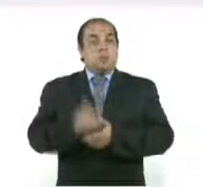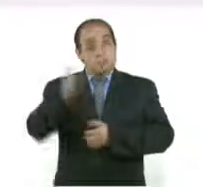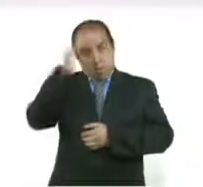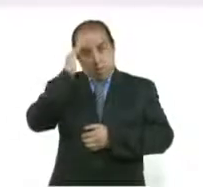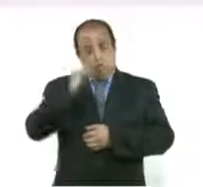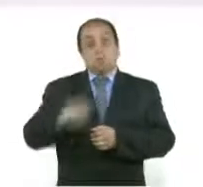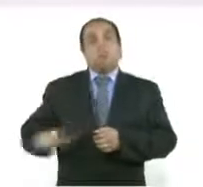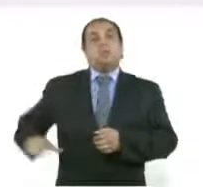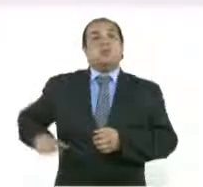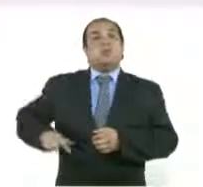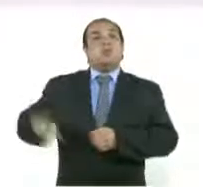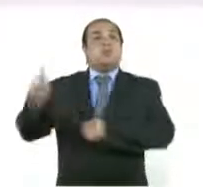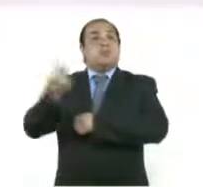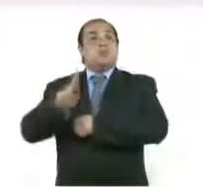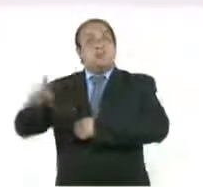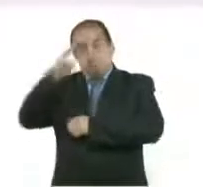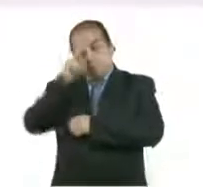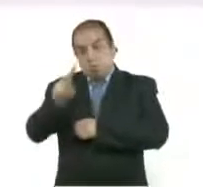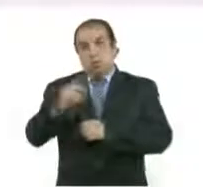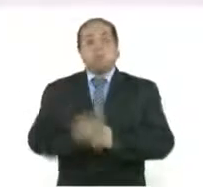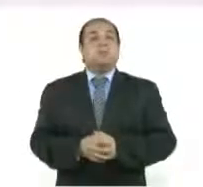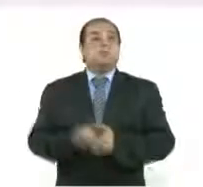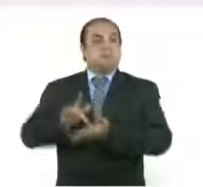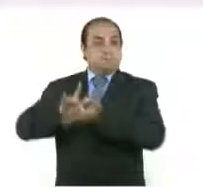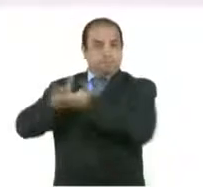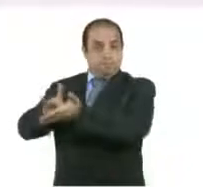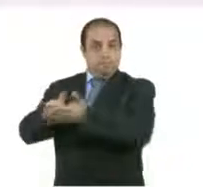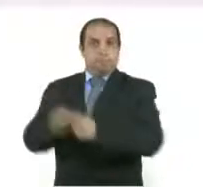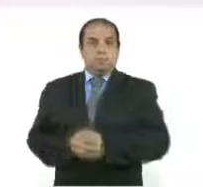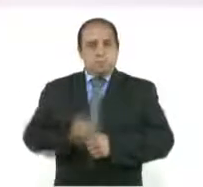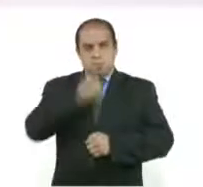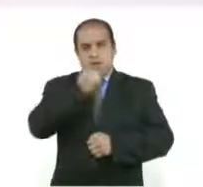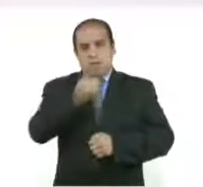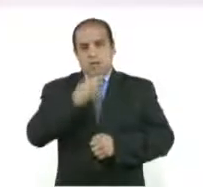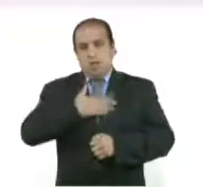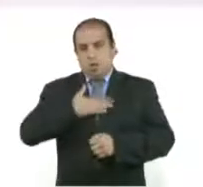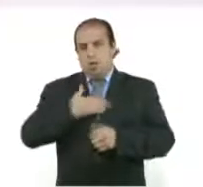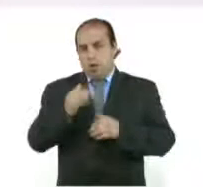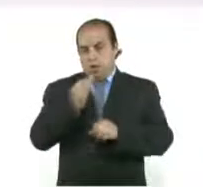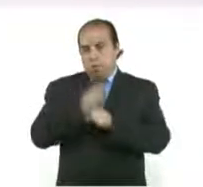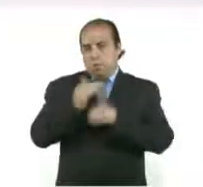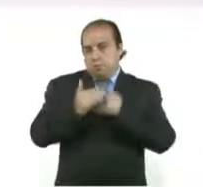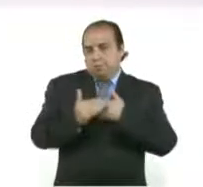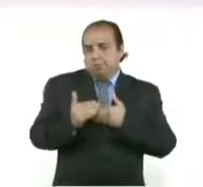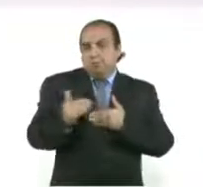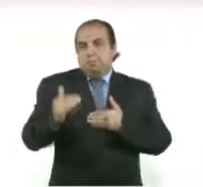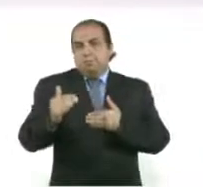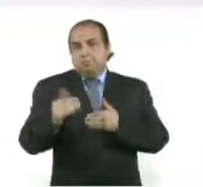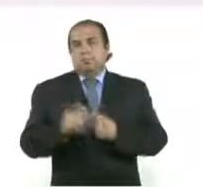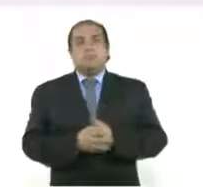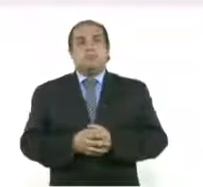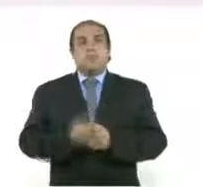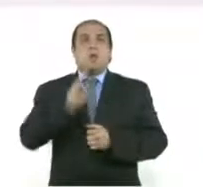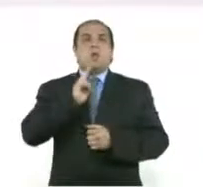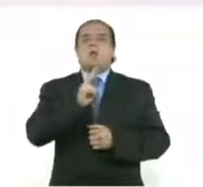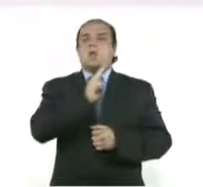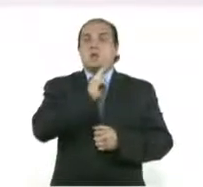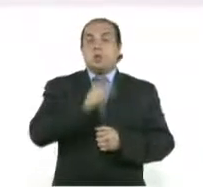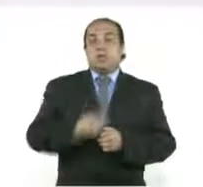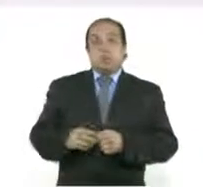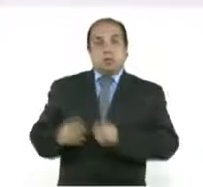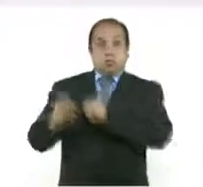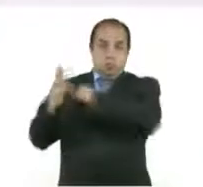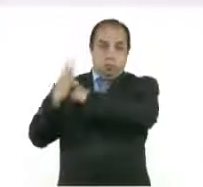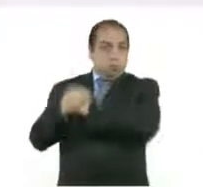de México. Quiero también decirles, me voy a adelantar aquí a una noticia, si me lo permite